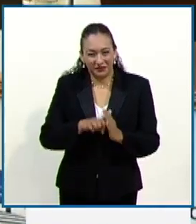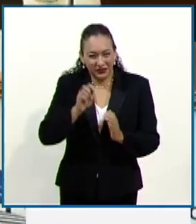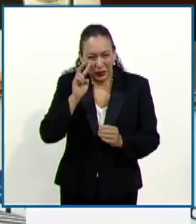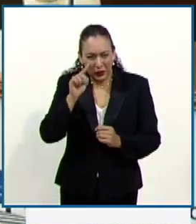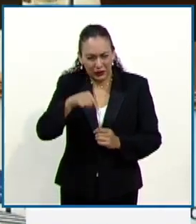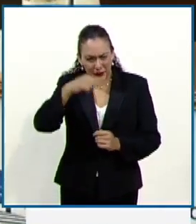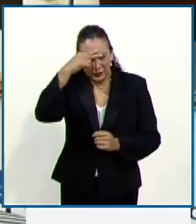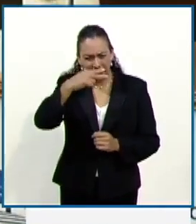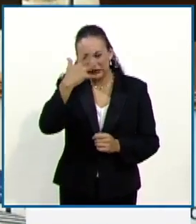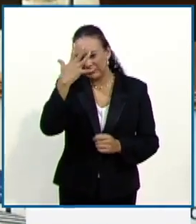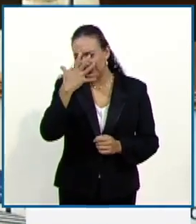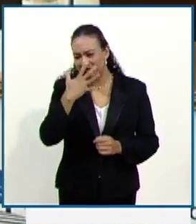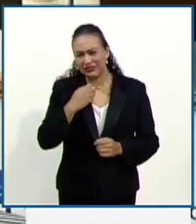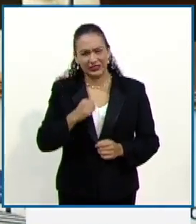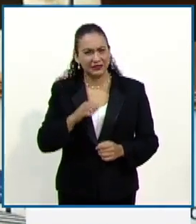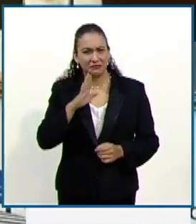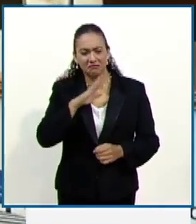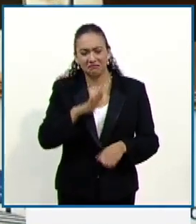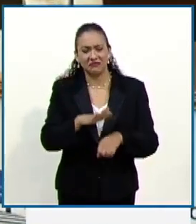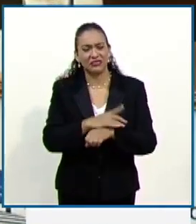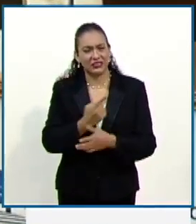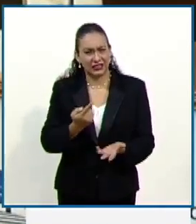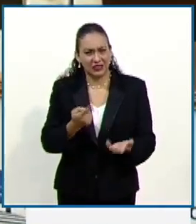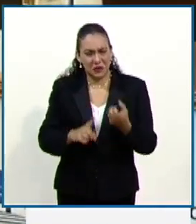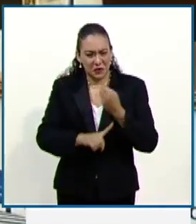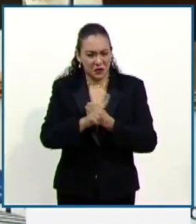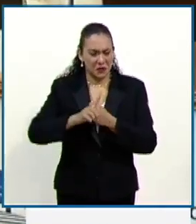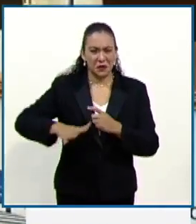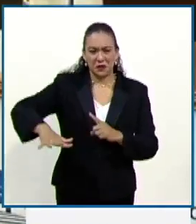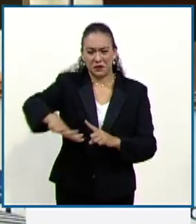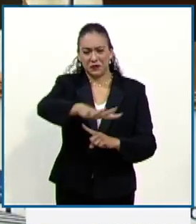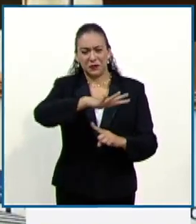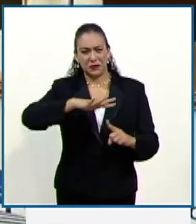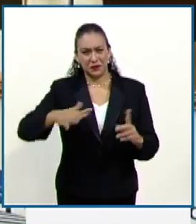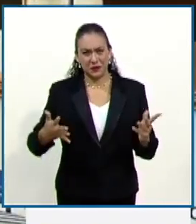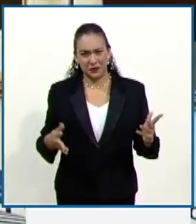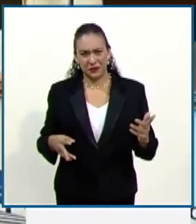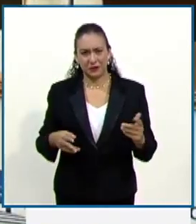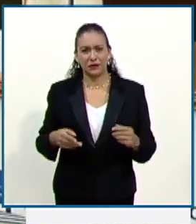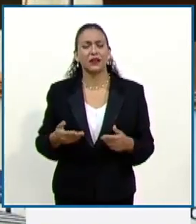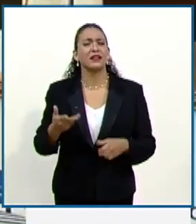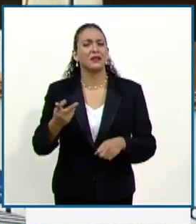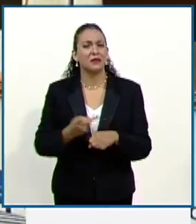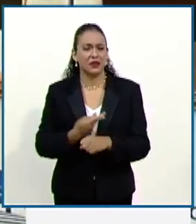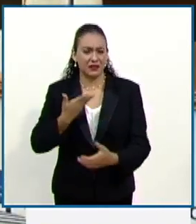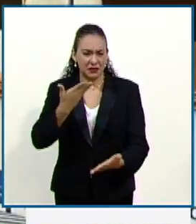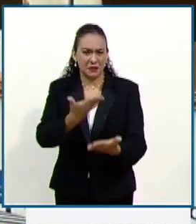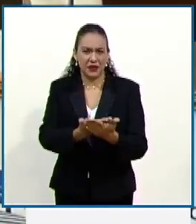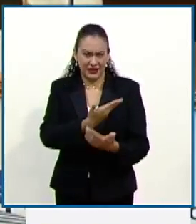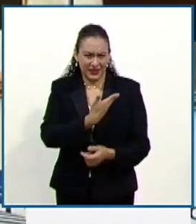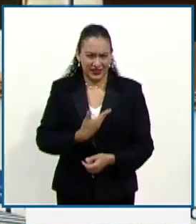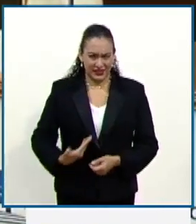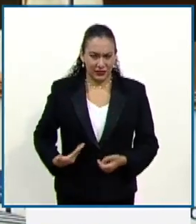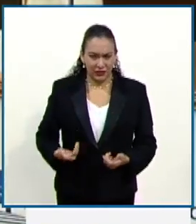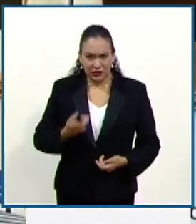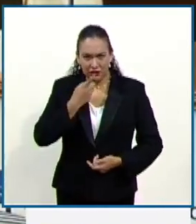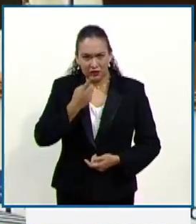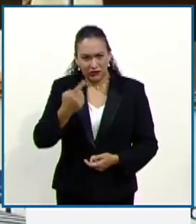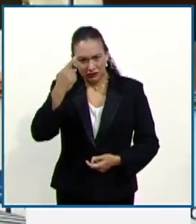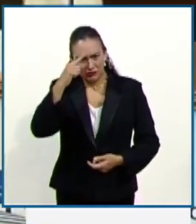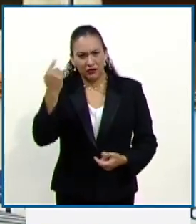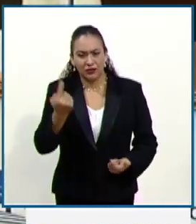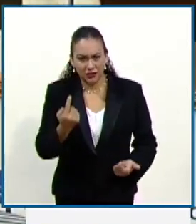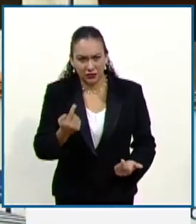este momento, la coyuntura en la que están, lo que hace es agravar todas estas condiciones. Y tenemos que estar claros que